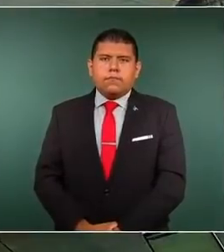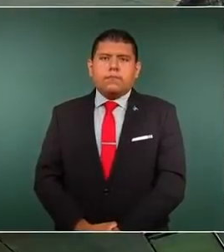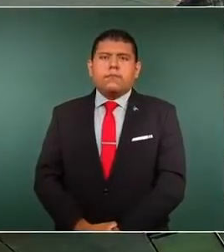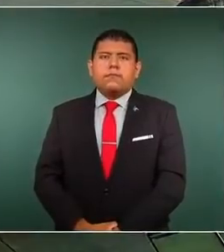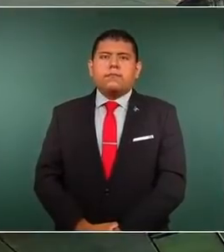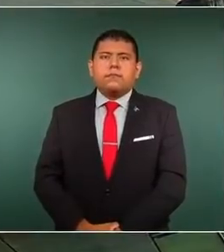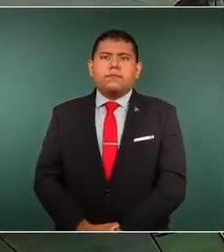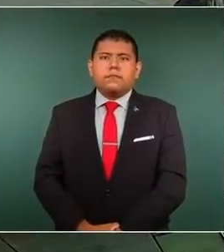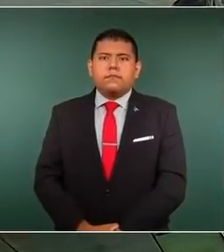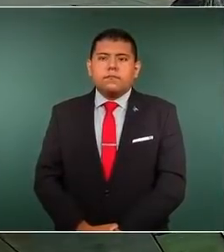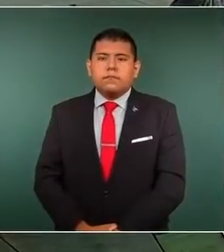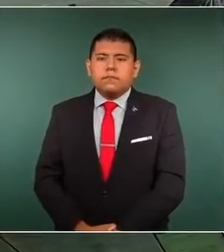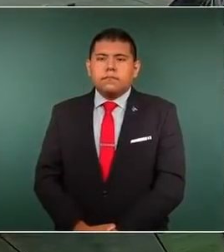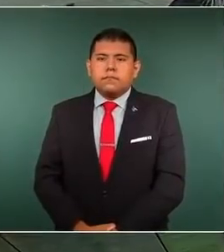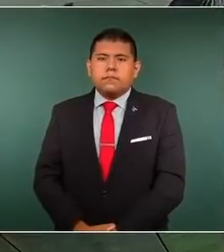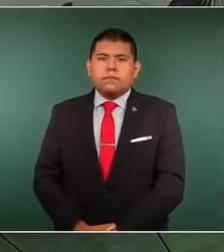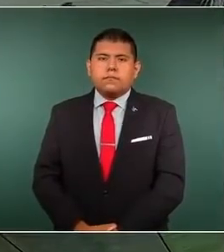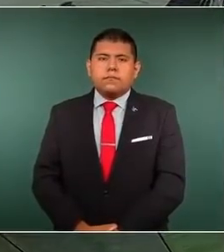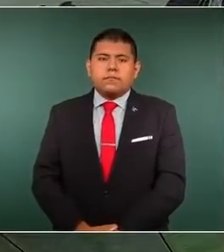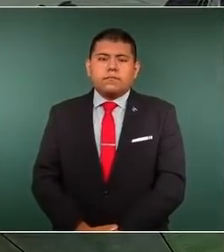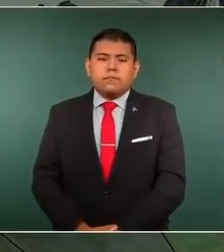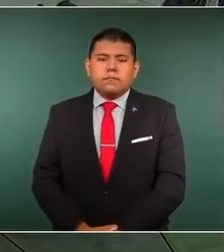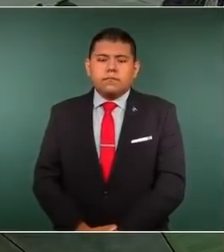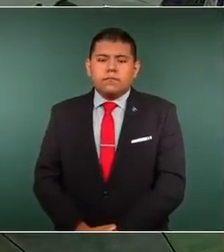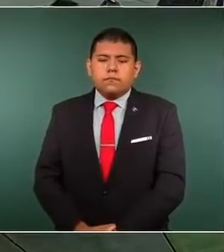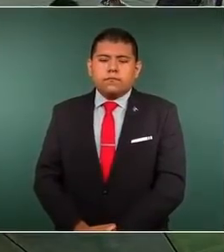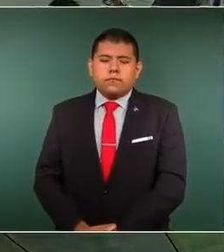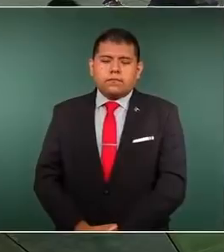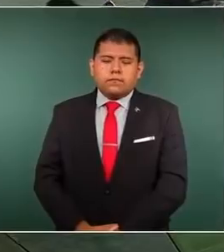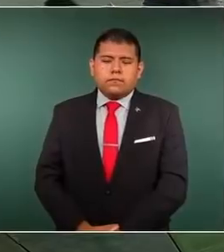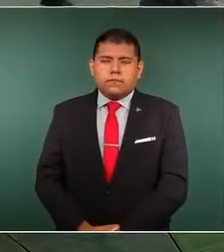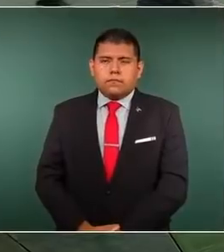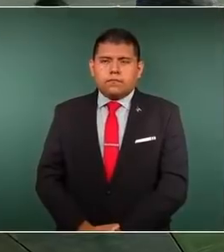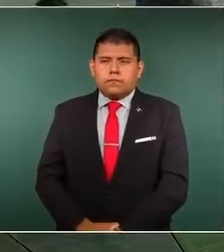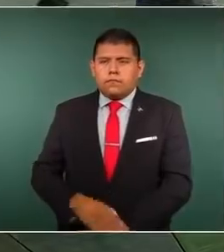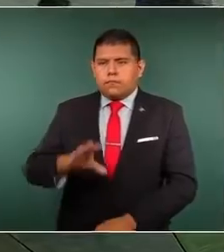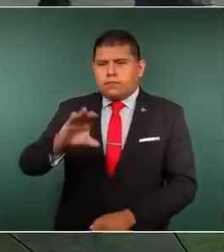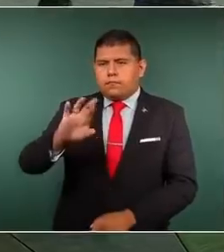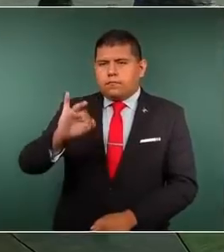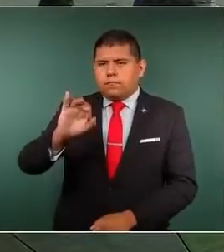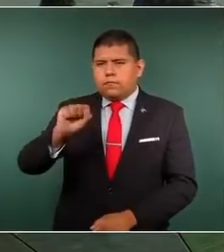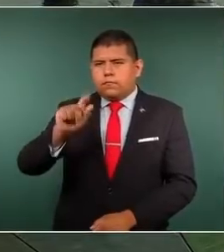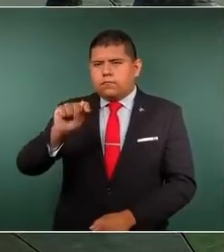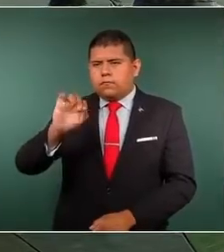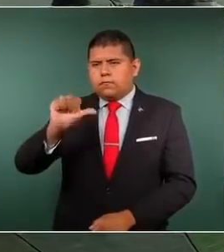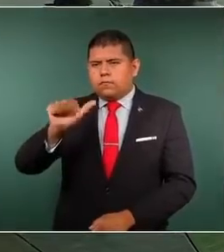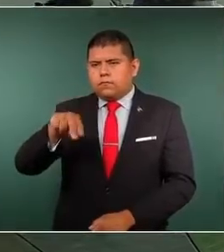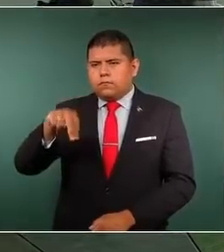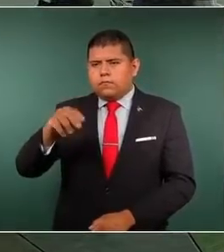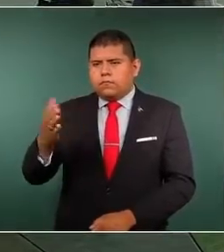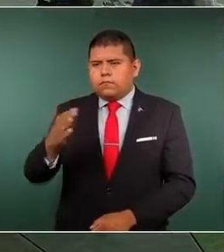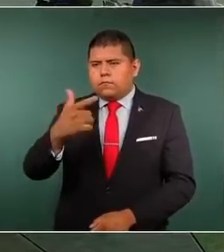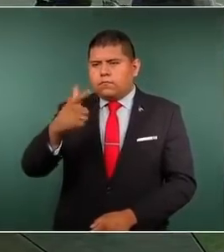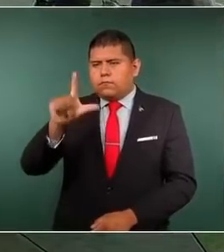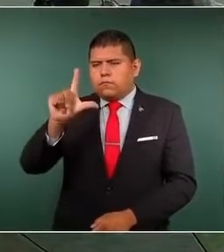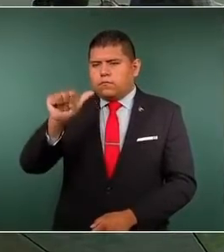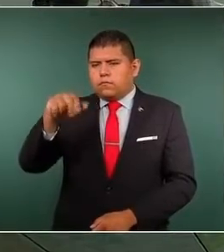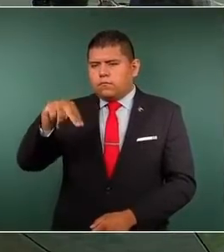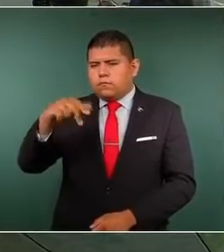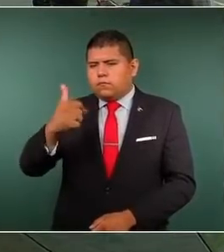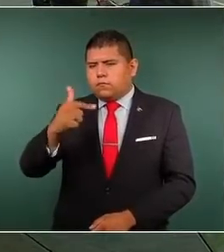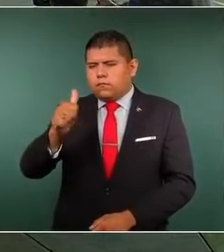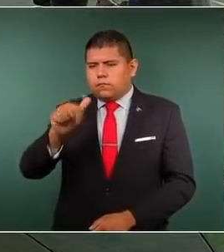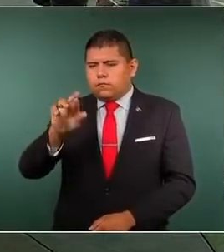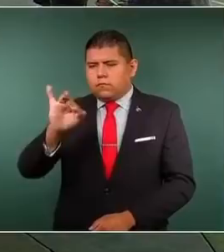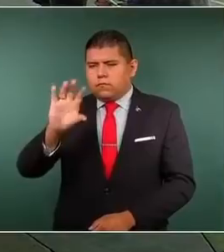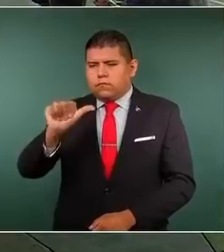buenos días los dos cristian langarica bueno el cristal américa de radiorama nayarit presidente dos preguntas